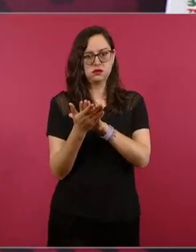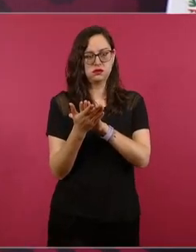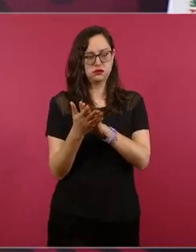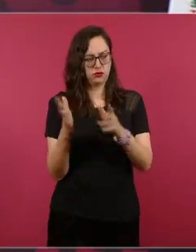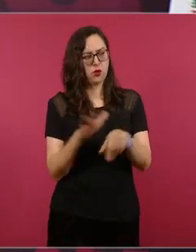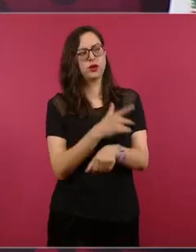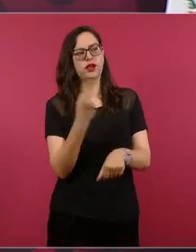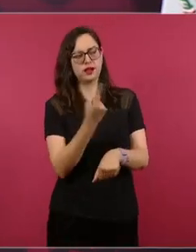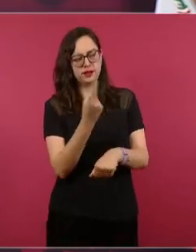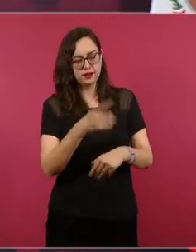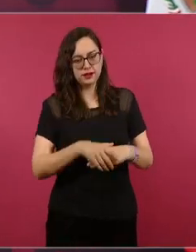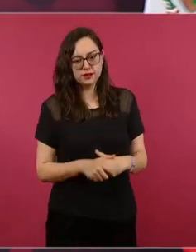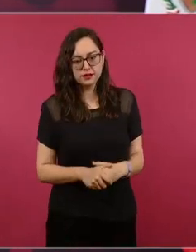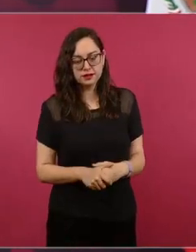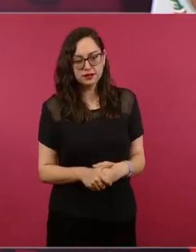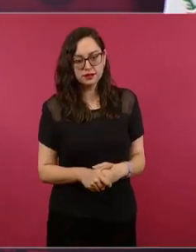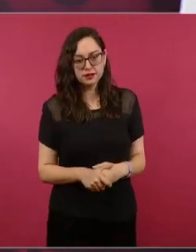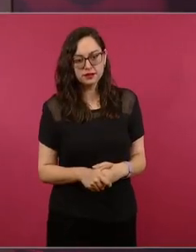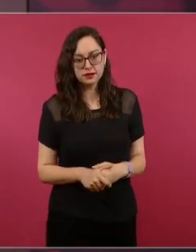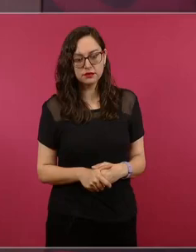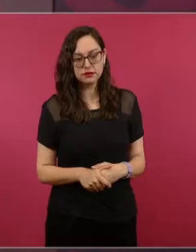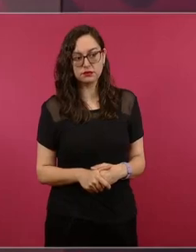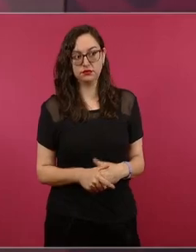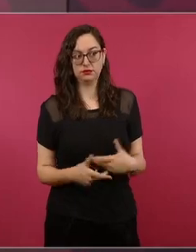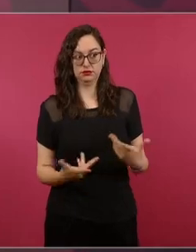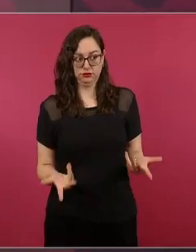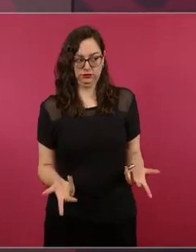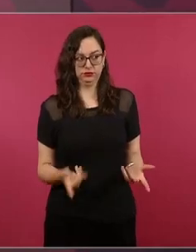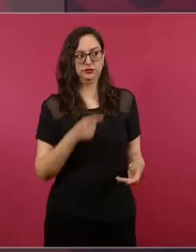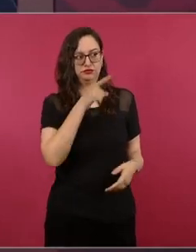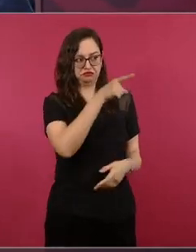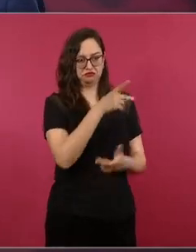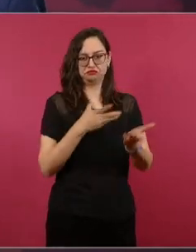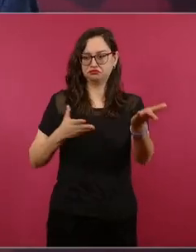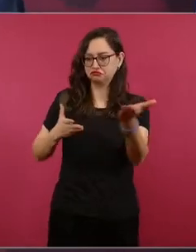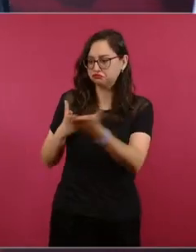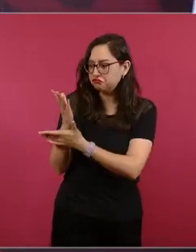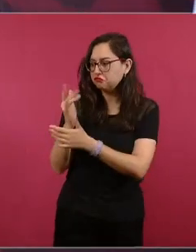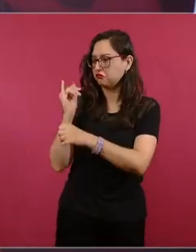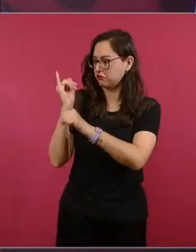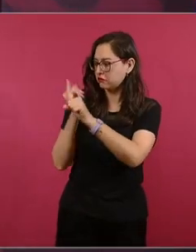¿Qué no? La transparencia es una regla de oro